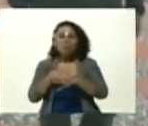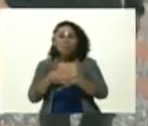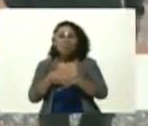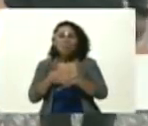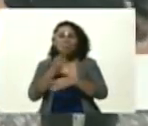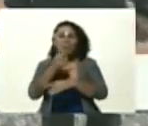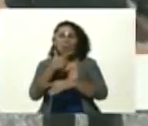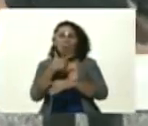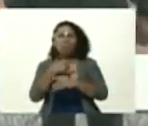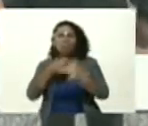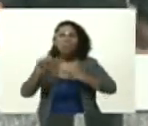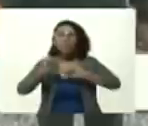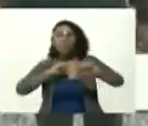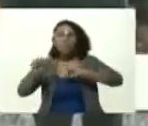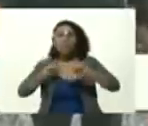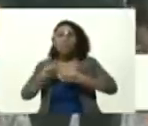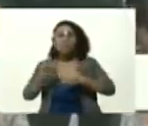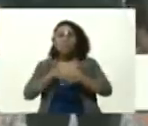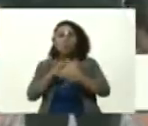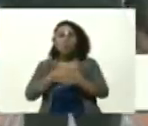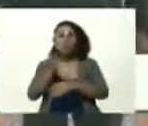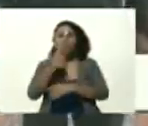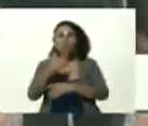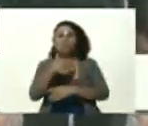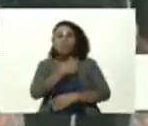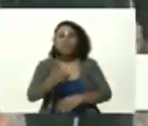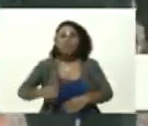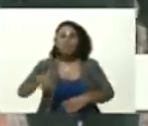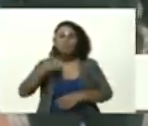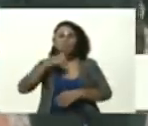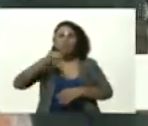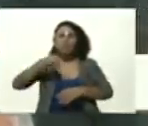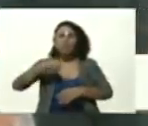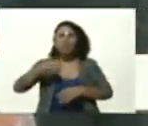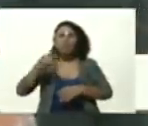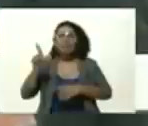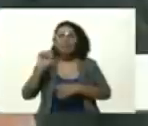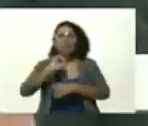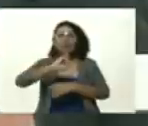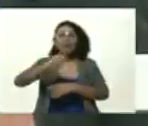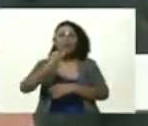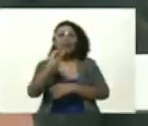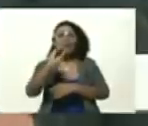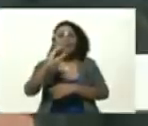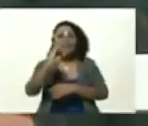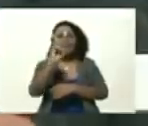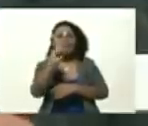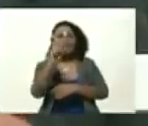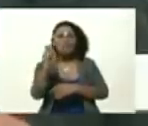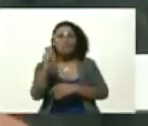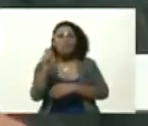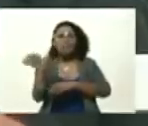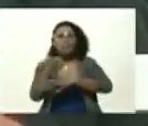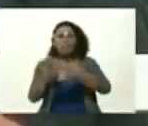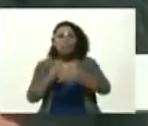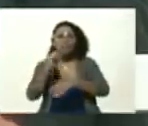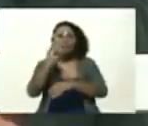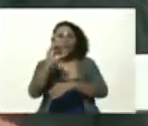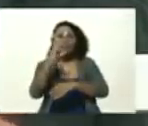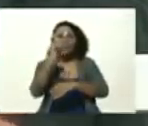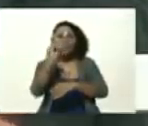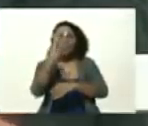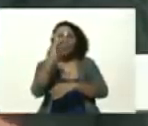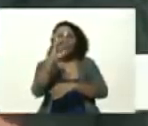bonito, jueves bello, presidente. Estamos aquí desde la tierra de Jacinto Lara, en el municipio Iribarri. Por eso